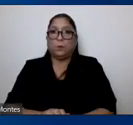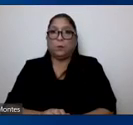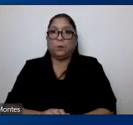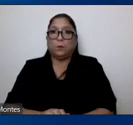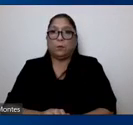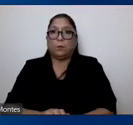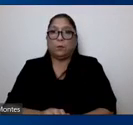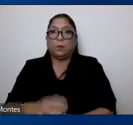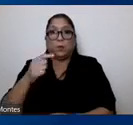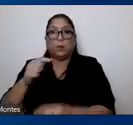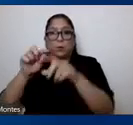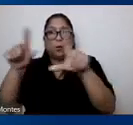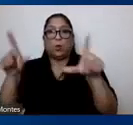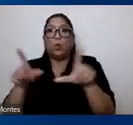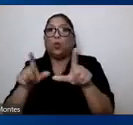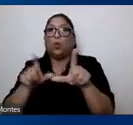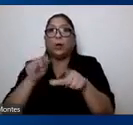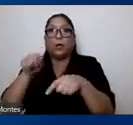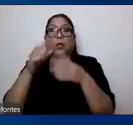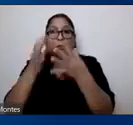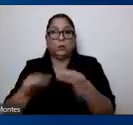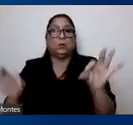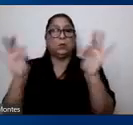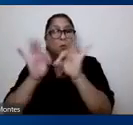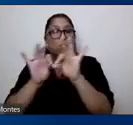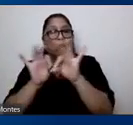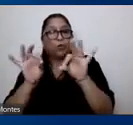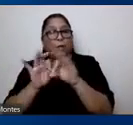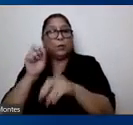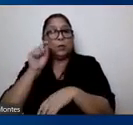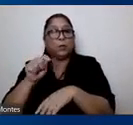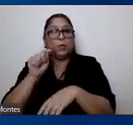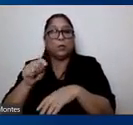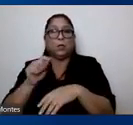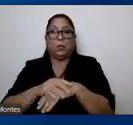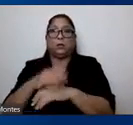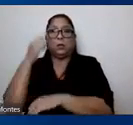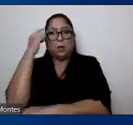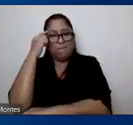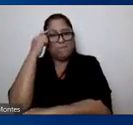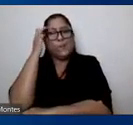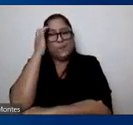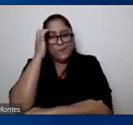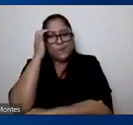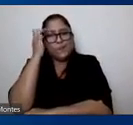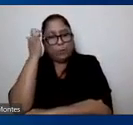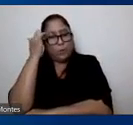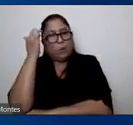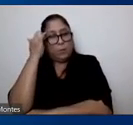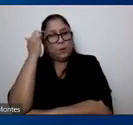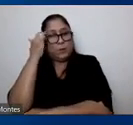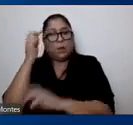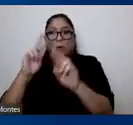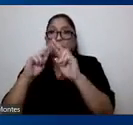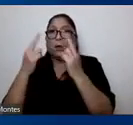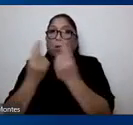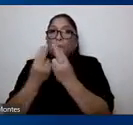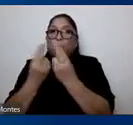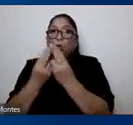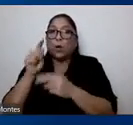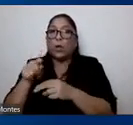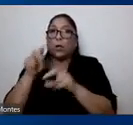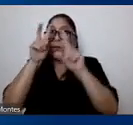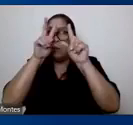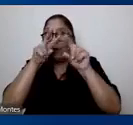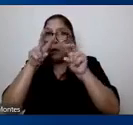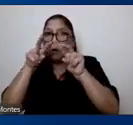esta sala, que es importante, que es una sala de reflexión. Es una sala de reunión en donde van a encontrar